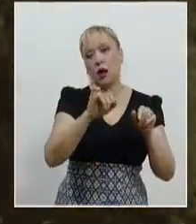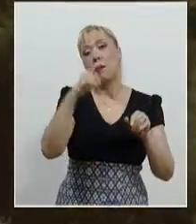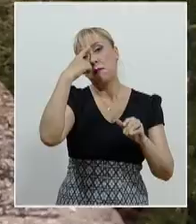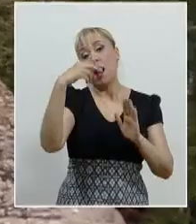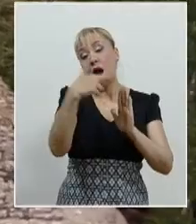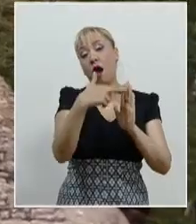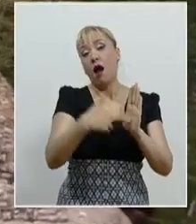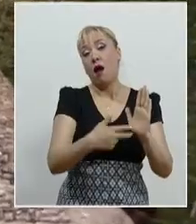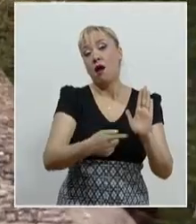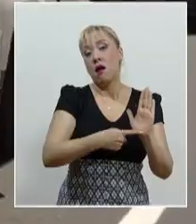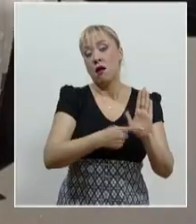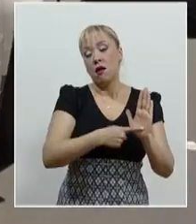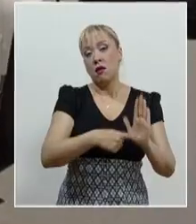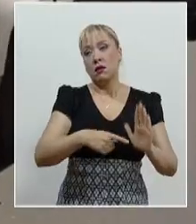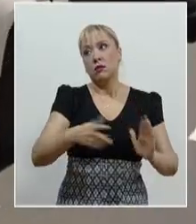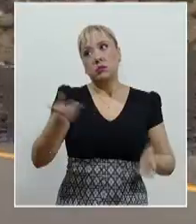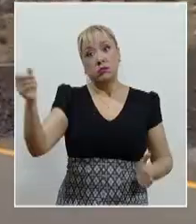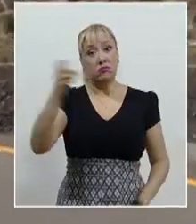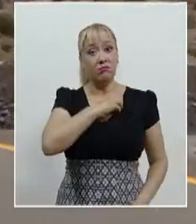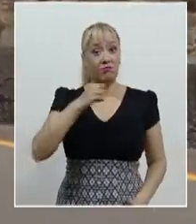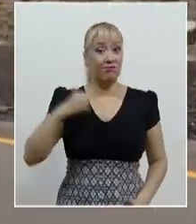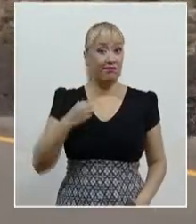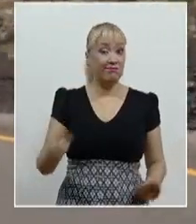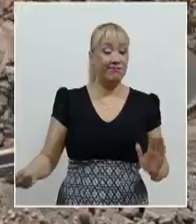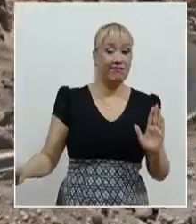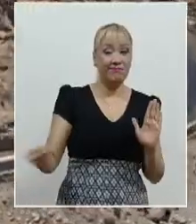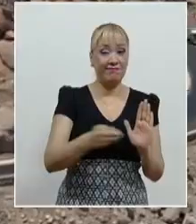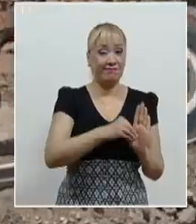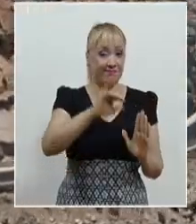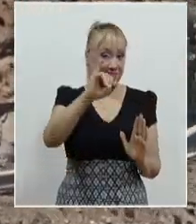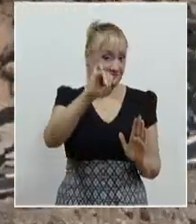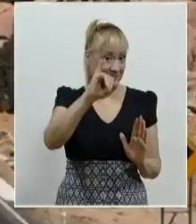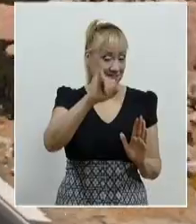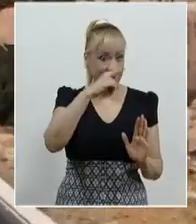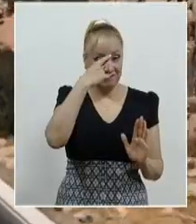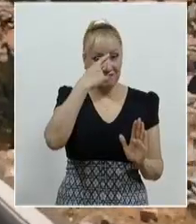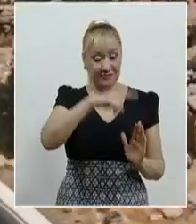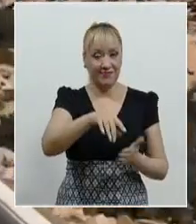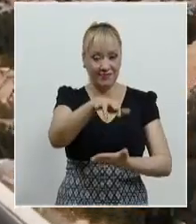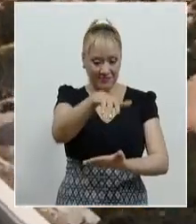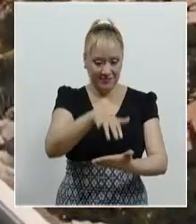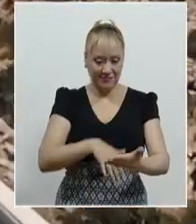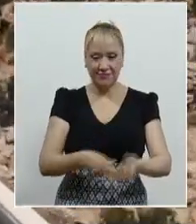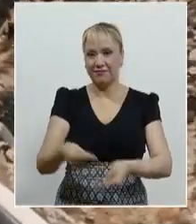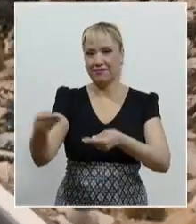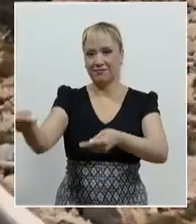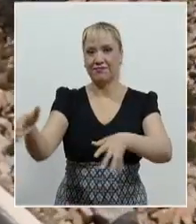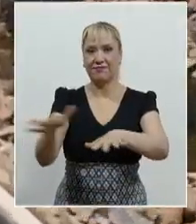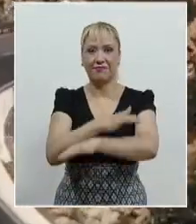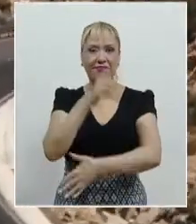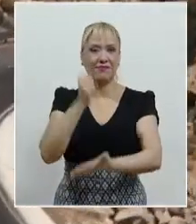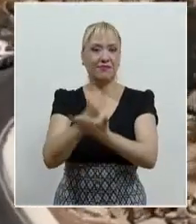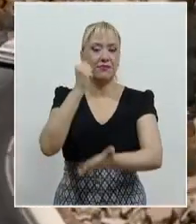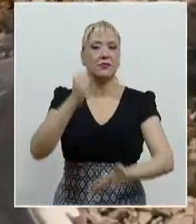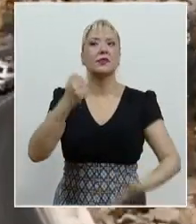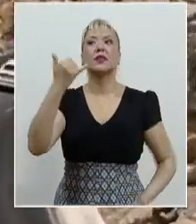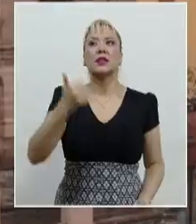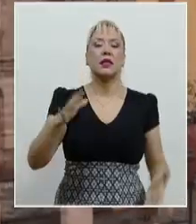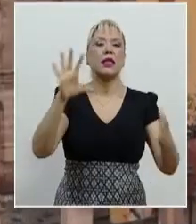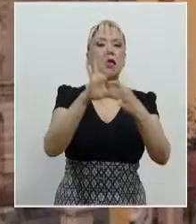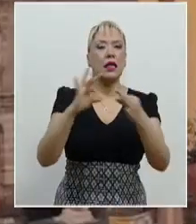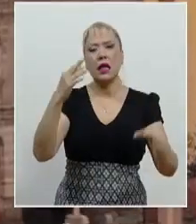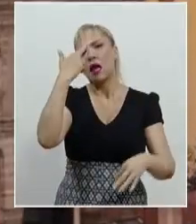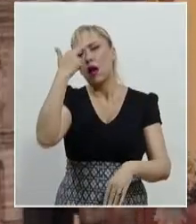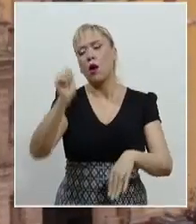aspectos que la autoridad no solamente está obligada a considerar en la emisión de esa resolución, sino que la vincula a explicar a